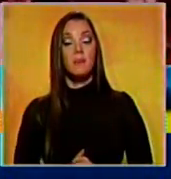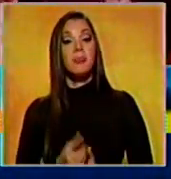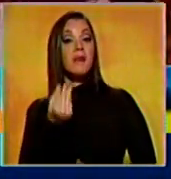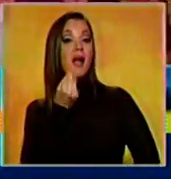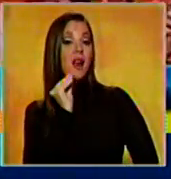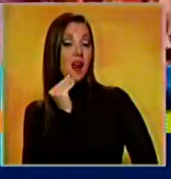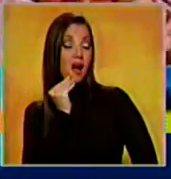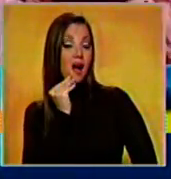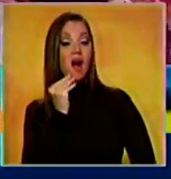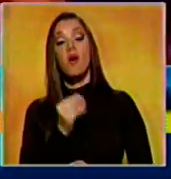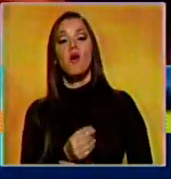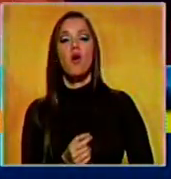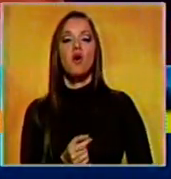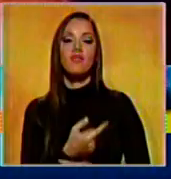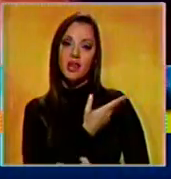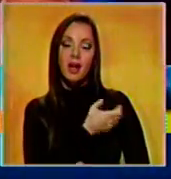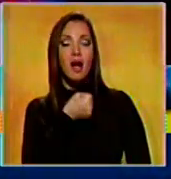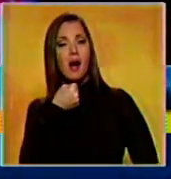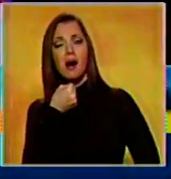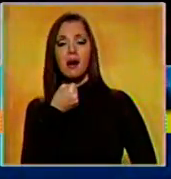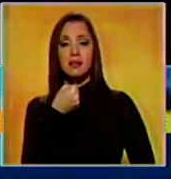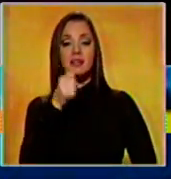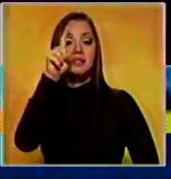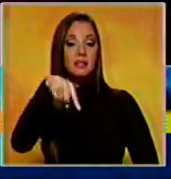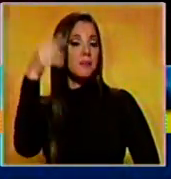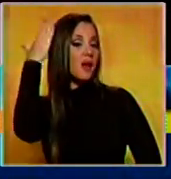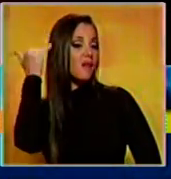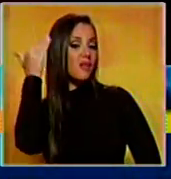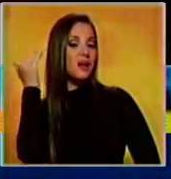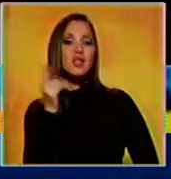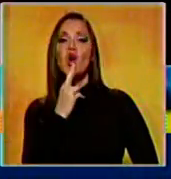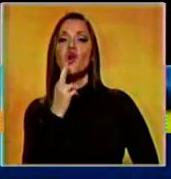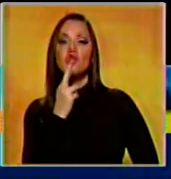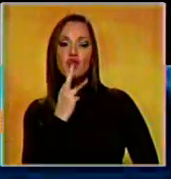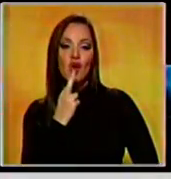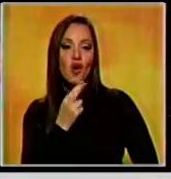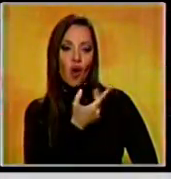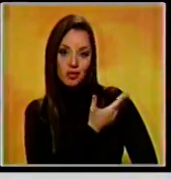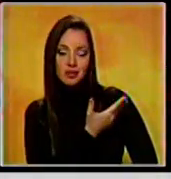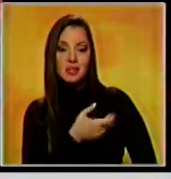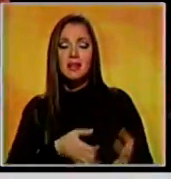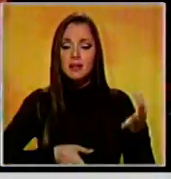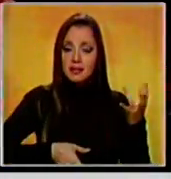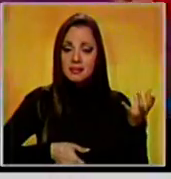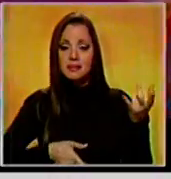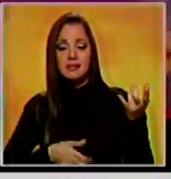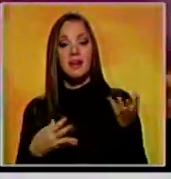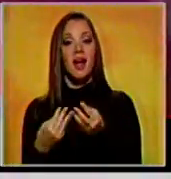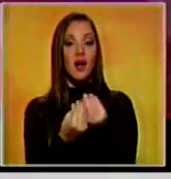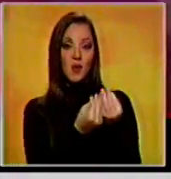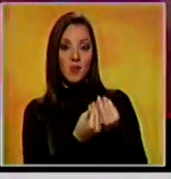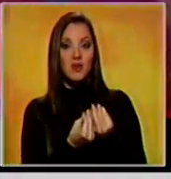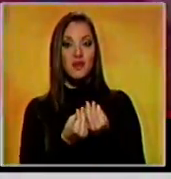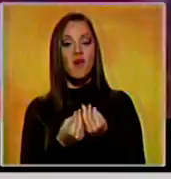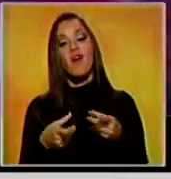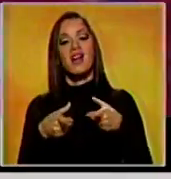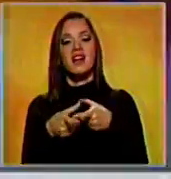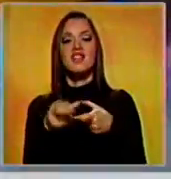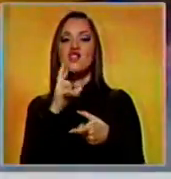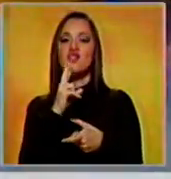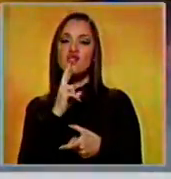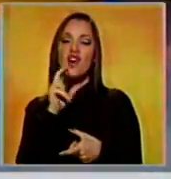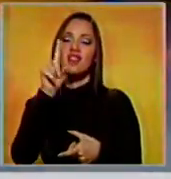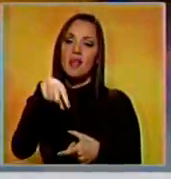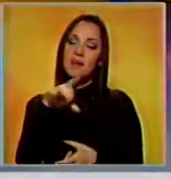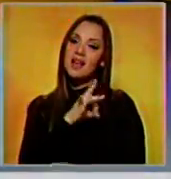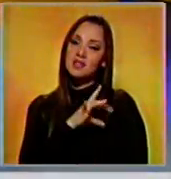joven revelación Ariana Grande, así como el pelirrojo británico Ed Sheeran, que acompañó en el disco Red a Swift. Y